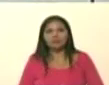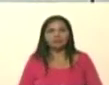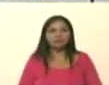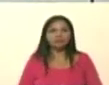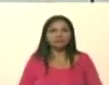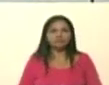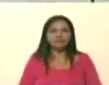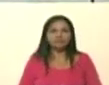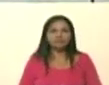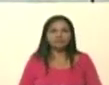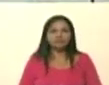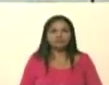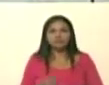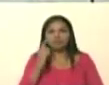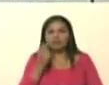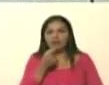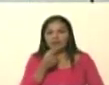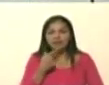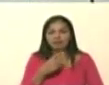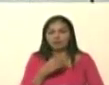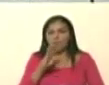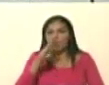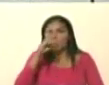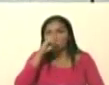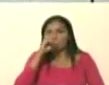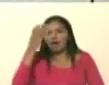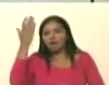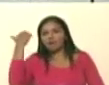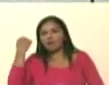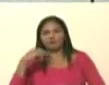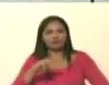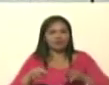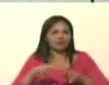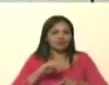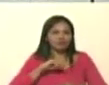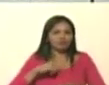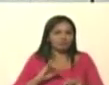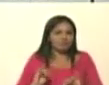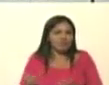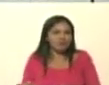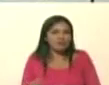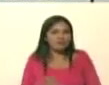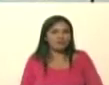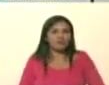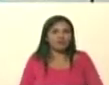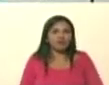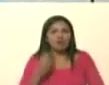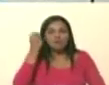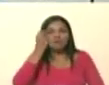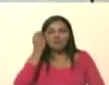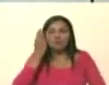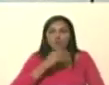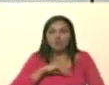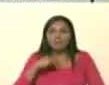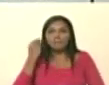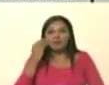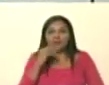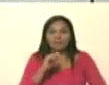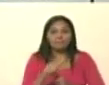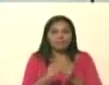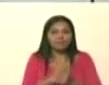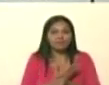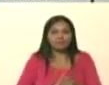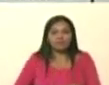series favoritas nuestras hace 40 años cuando éramos niños - le ame la mente y muchas cosas verdad vicepresidenta que no